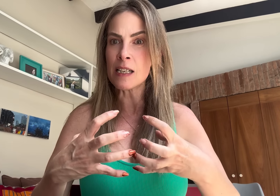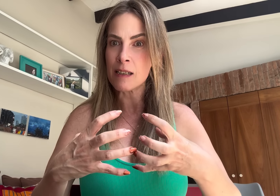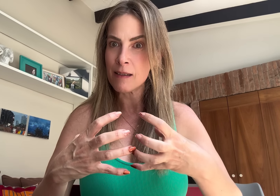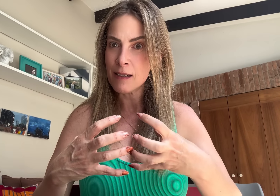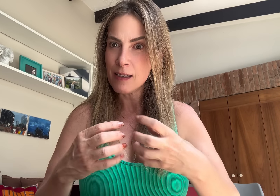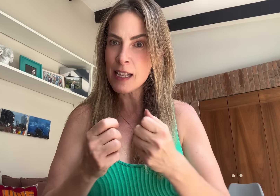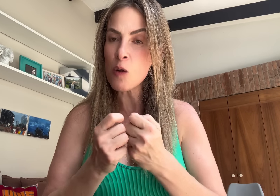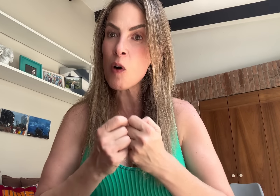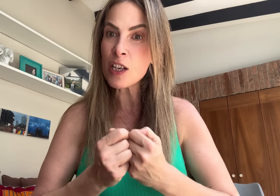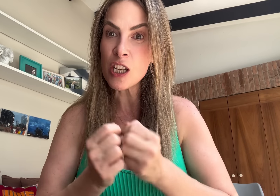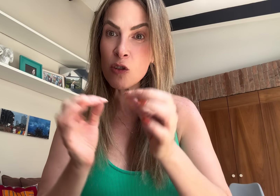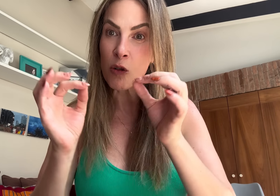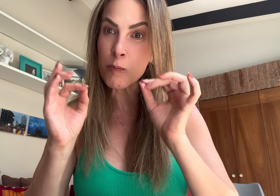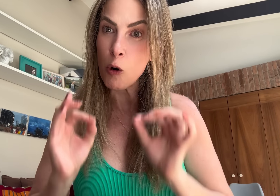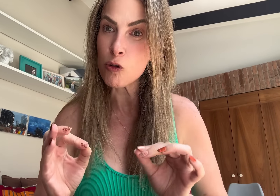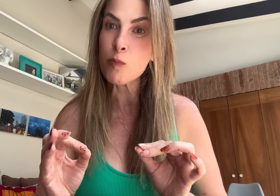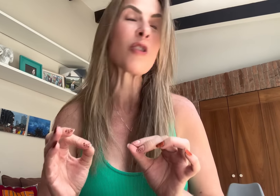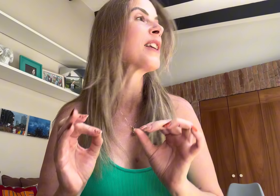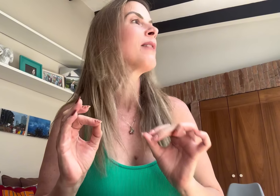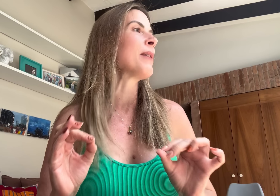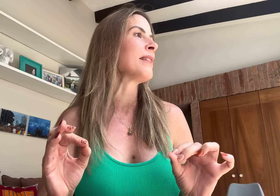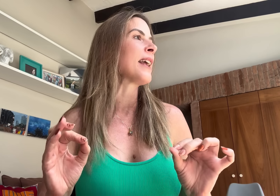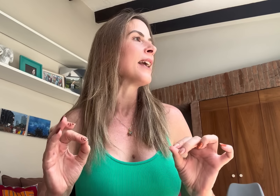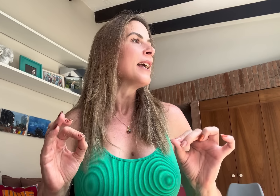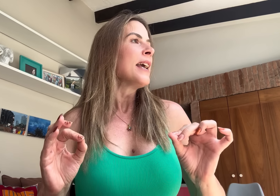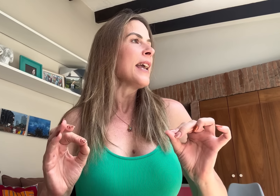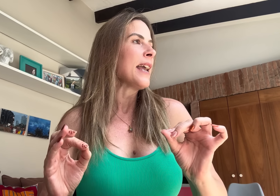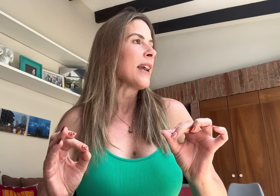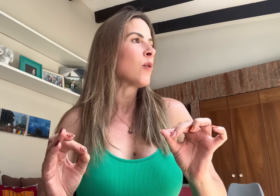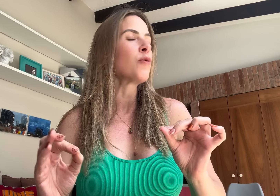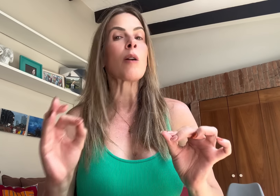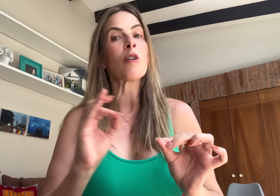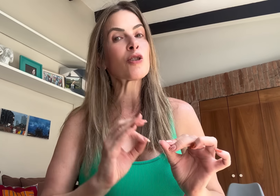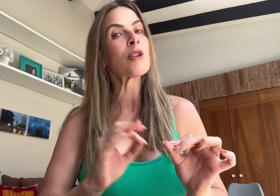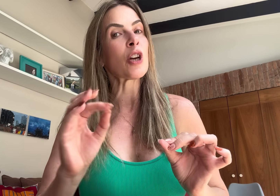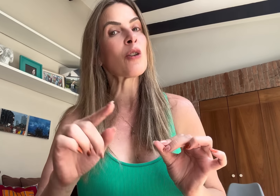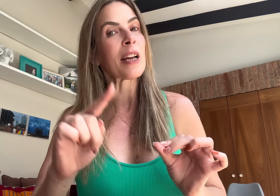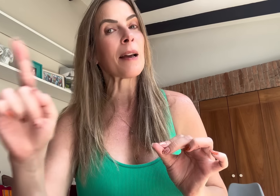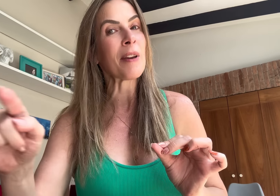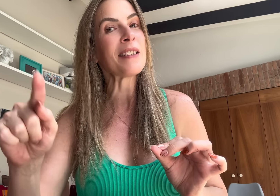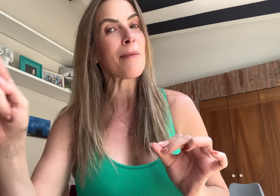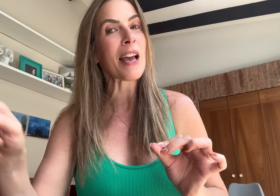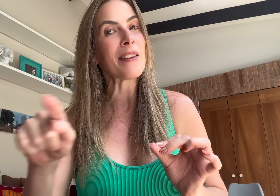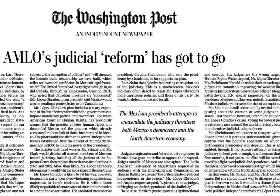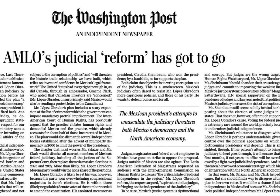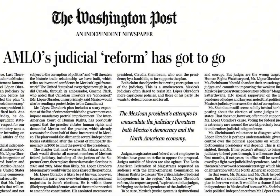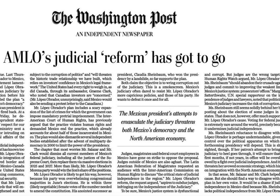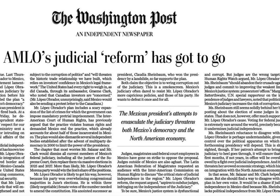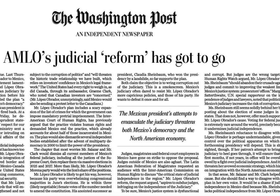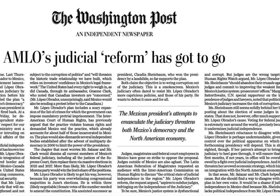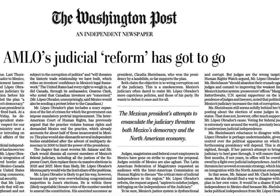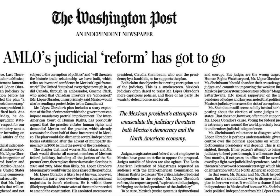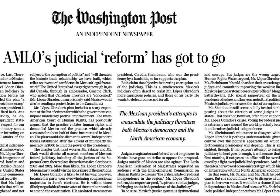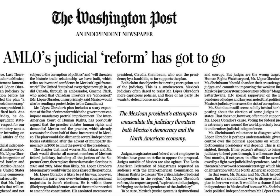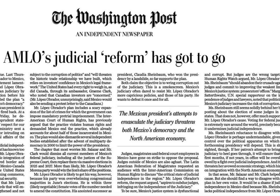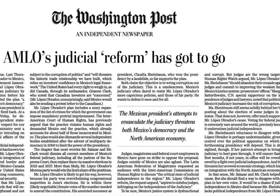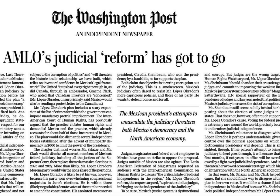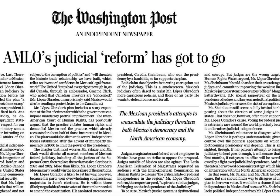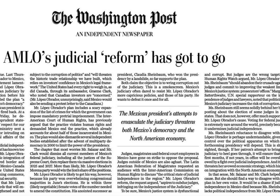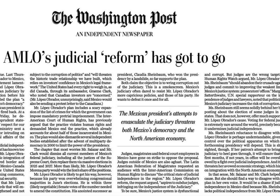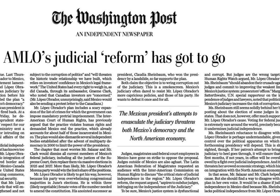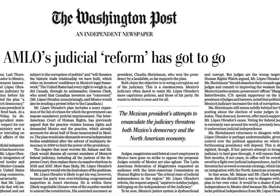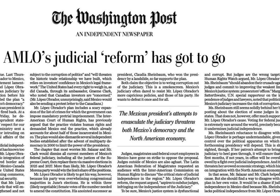editorial del Washington Post, posiblemente junto al Wall Street Journal, que también ya había dicho pestes en